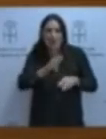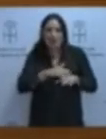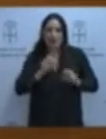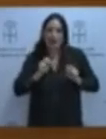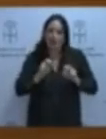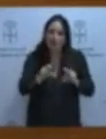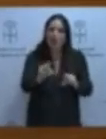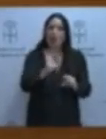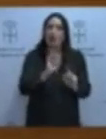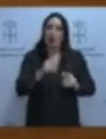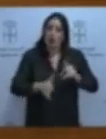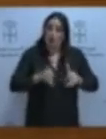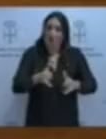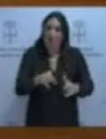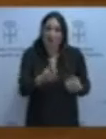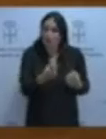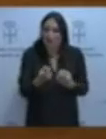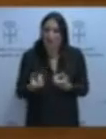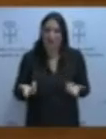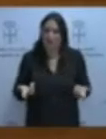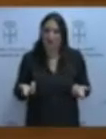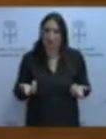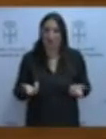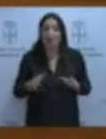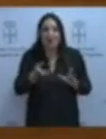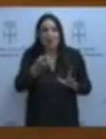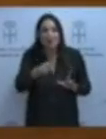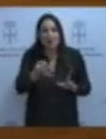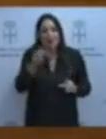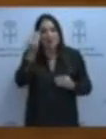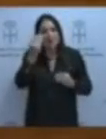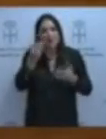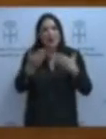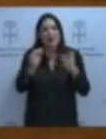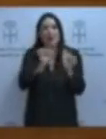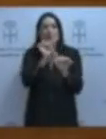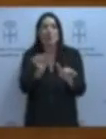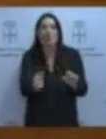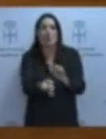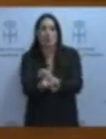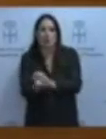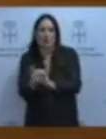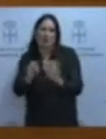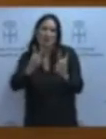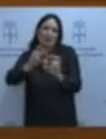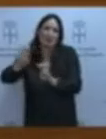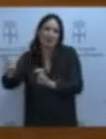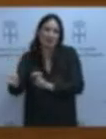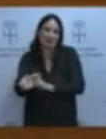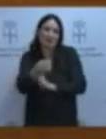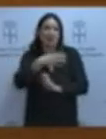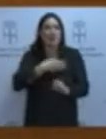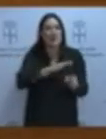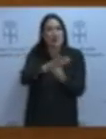la bicicleta es una necesidad. Pero también tenemos que hablar de modelo productivo y de otras cuestiones que afectan a